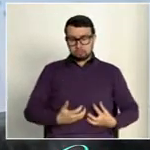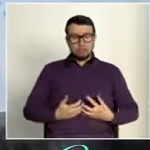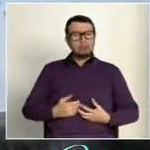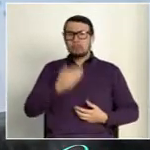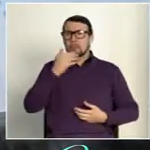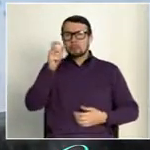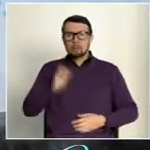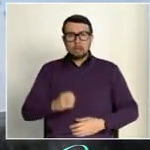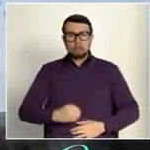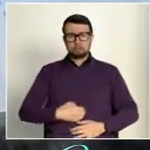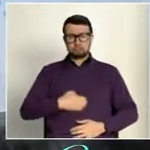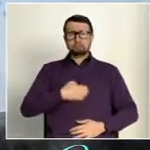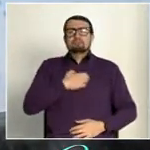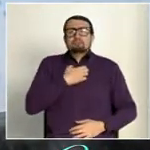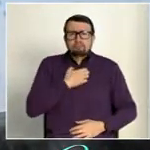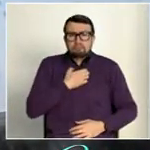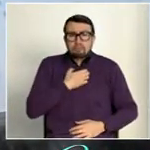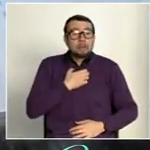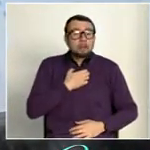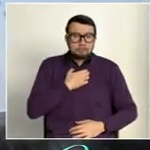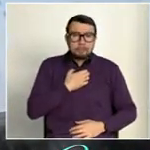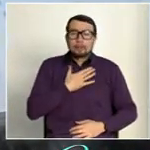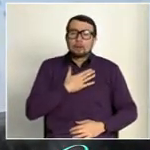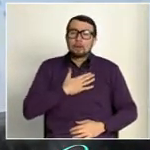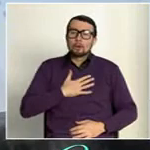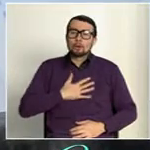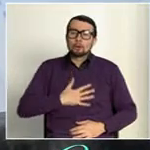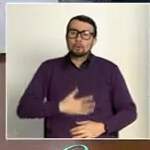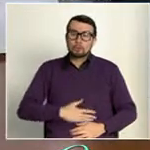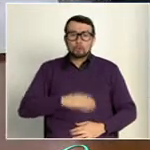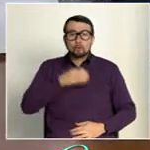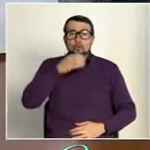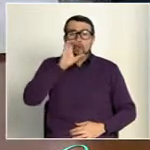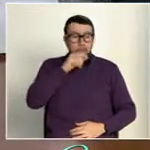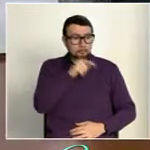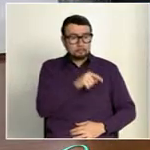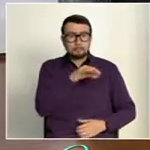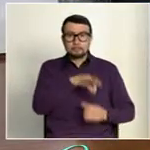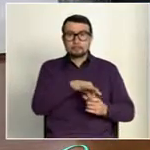gástrico tomando esa infusión se va a sentir muy bien. Bueno,